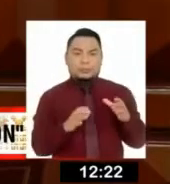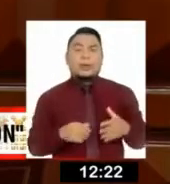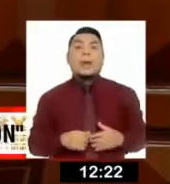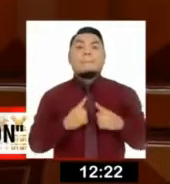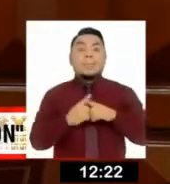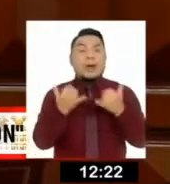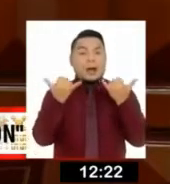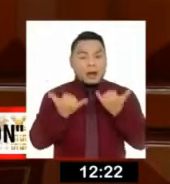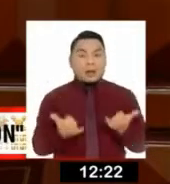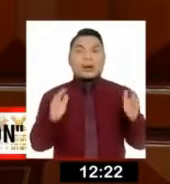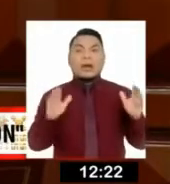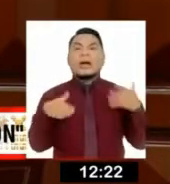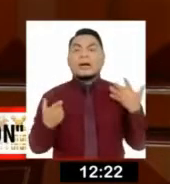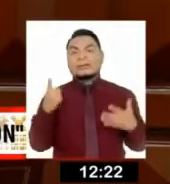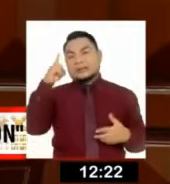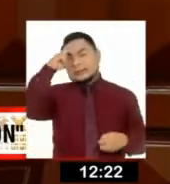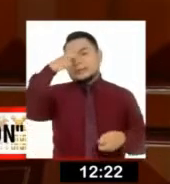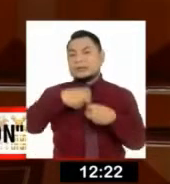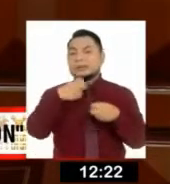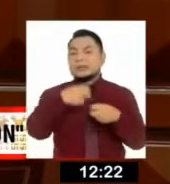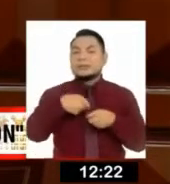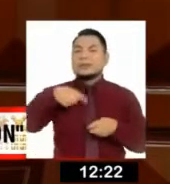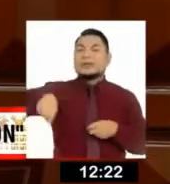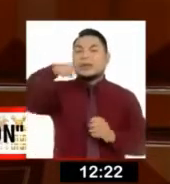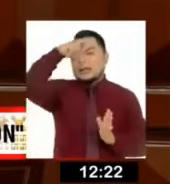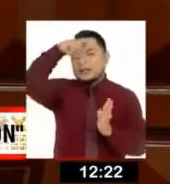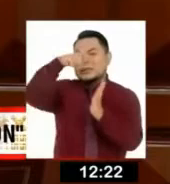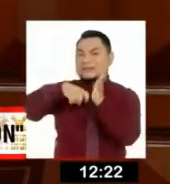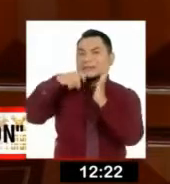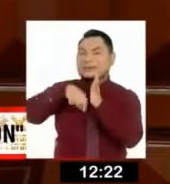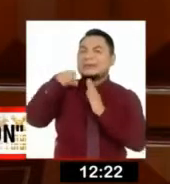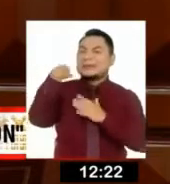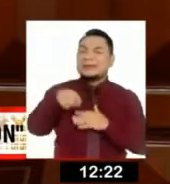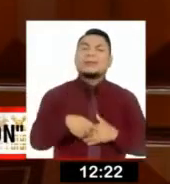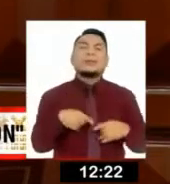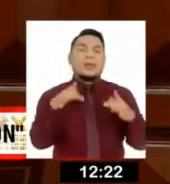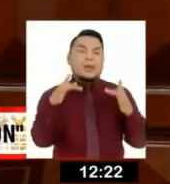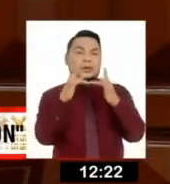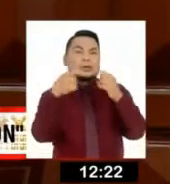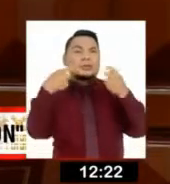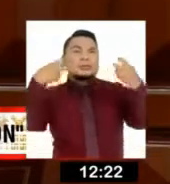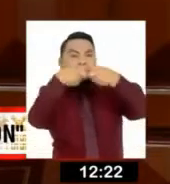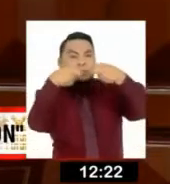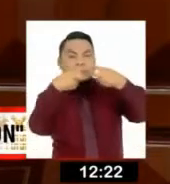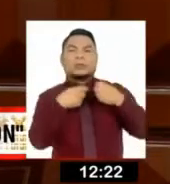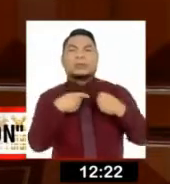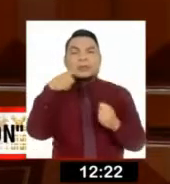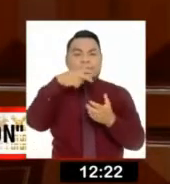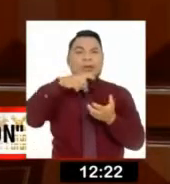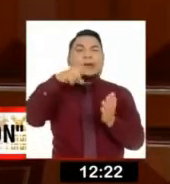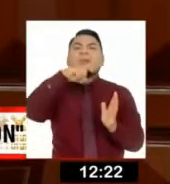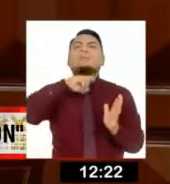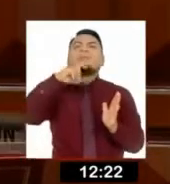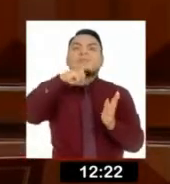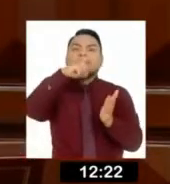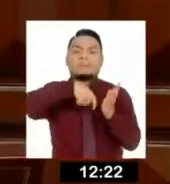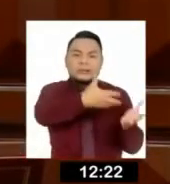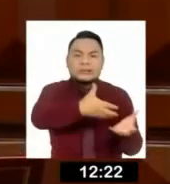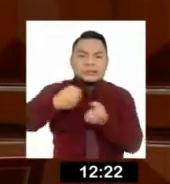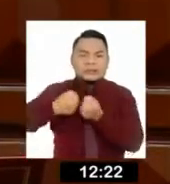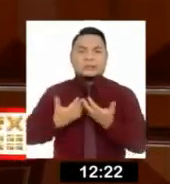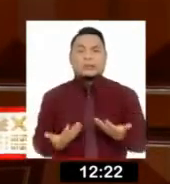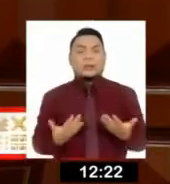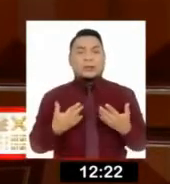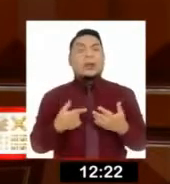se tiene una anomia crítica en el sector de minería, energía e hidrocarburos. Implementaremos